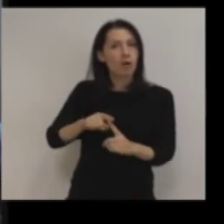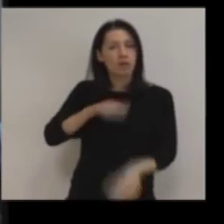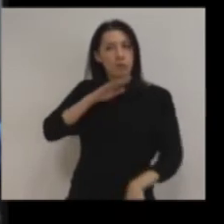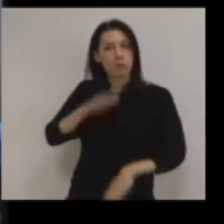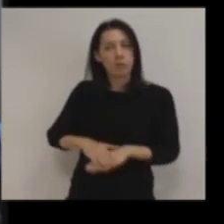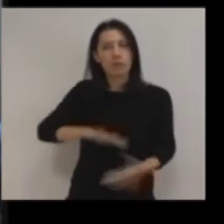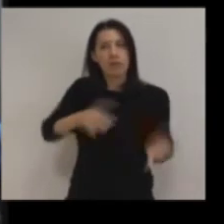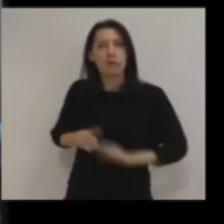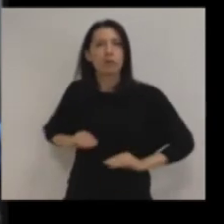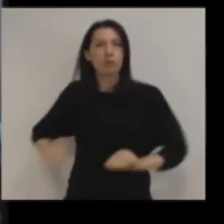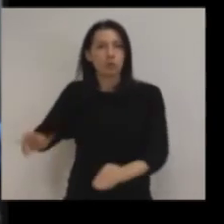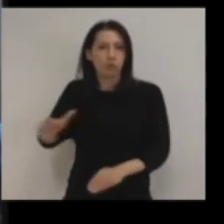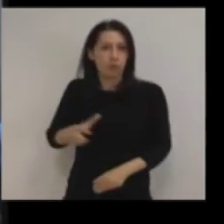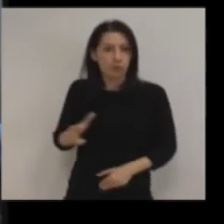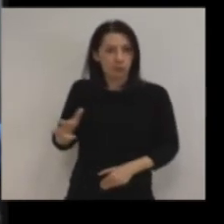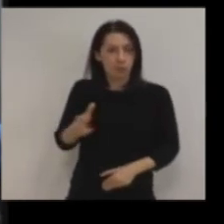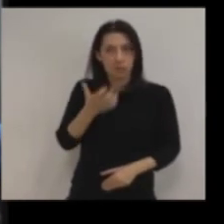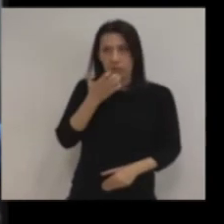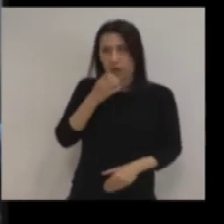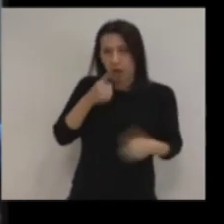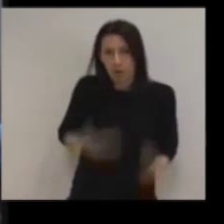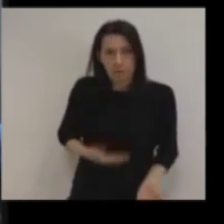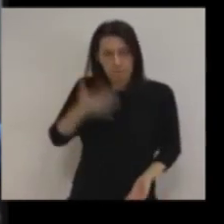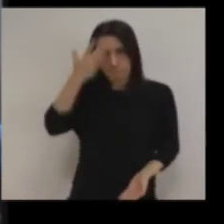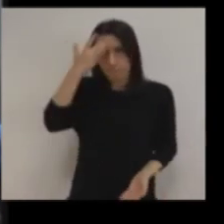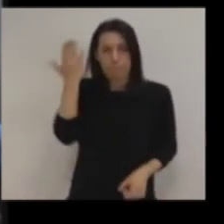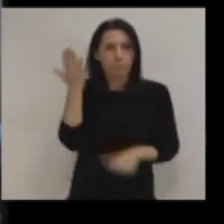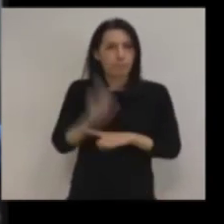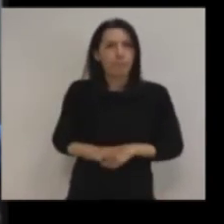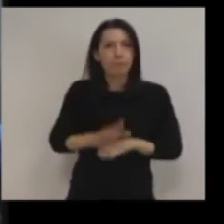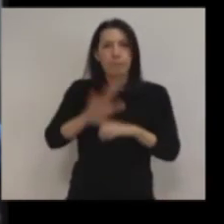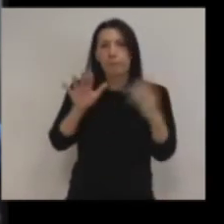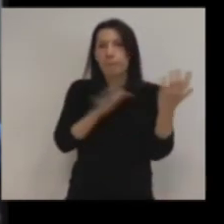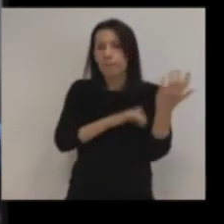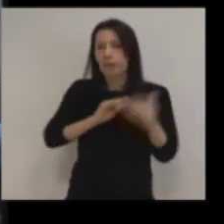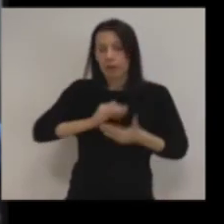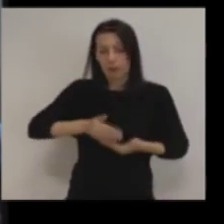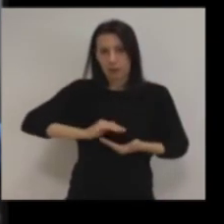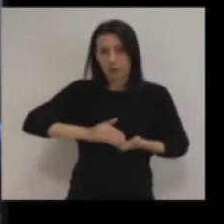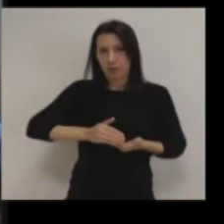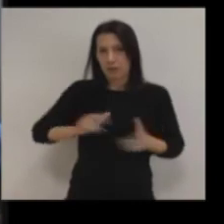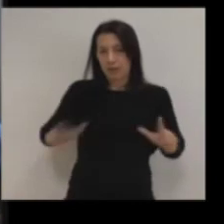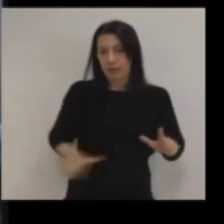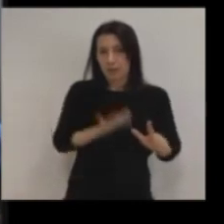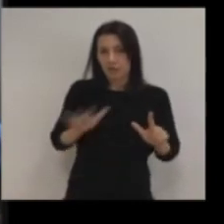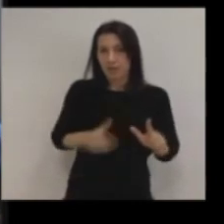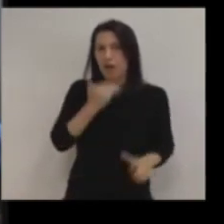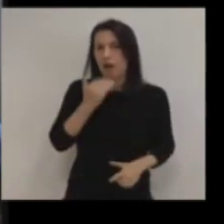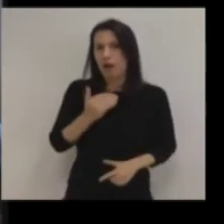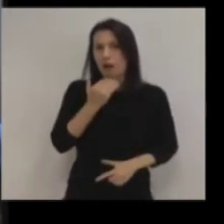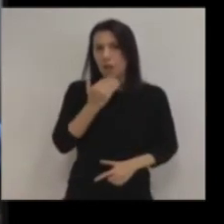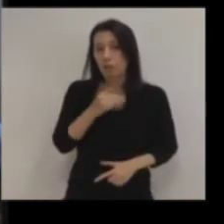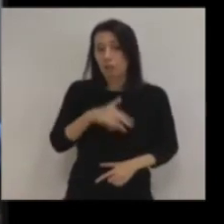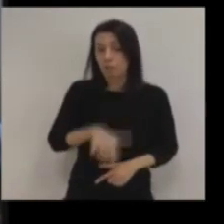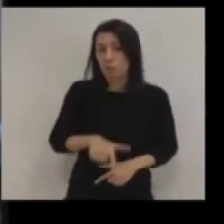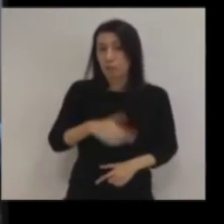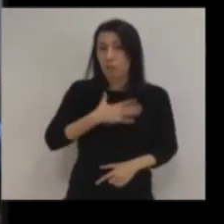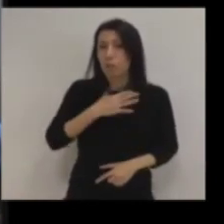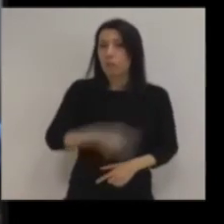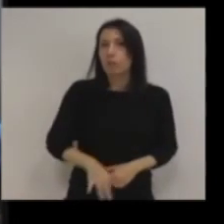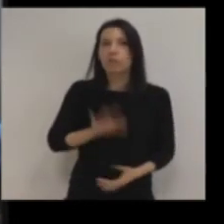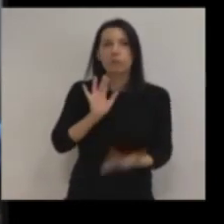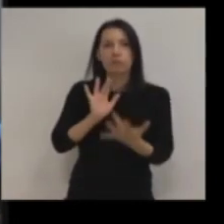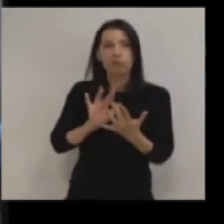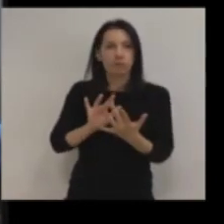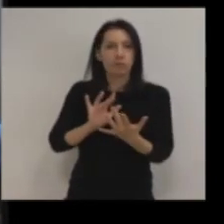se presentara, por ejemplo, con un ordenador, un portátil, una tableta que fuera capaz de interactuar